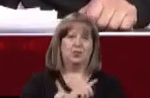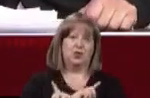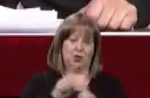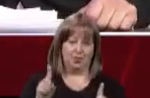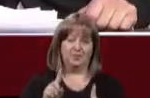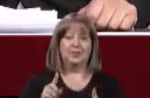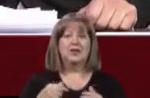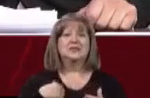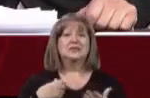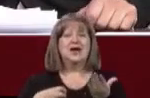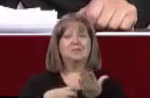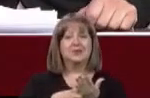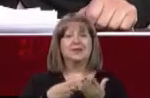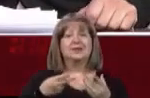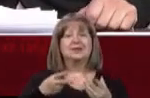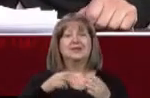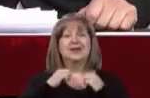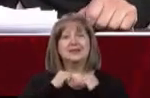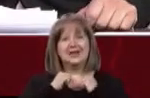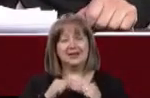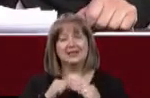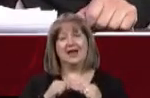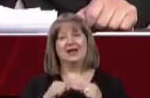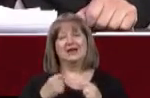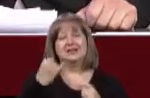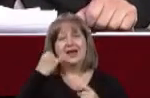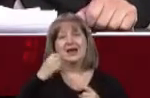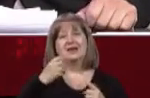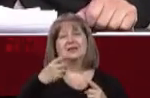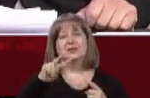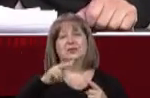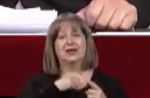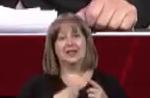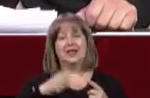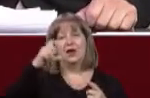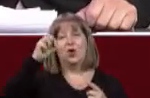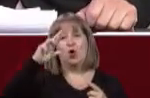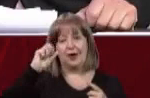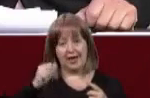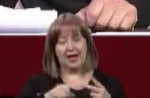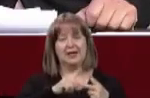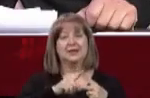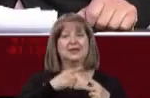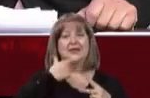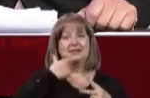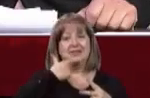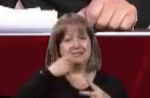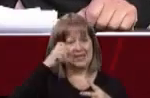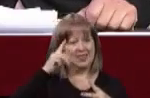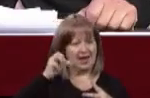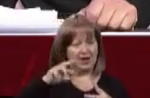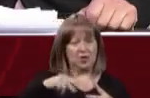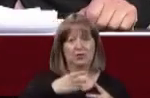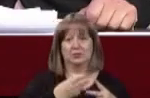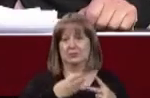hizo la cúpula del SUTE, su secretaria general Karina Sedano, Gustavo Correa, su secretario gremial, junto a dos autoridades